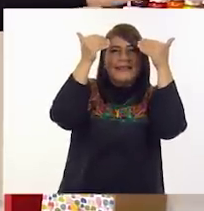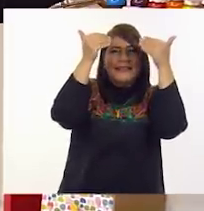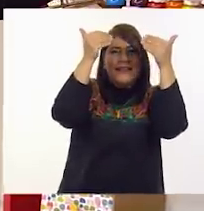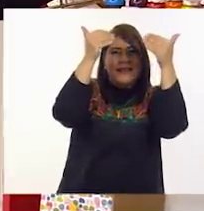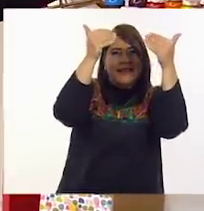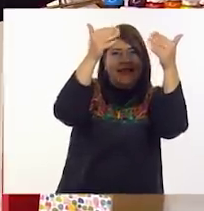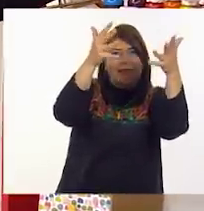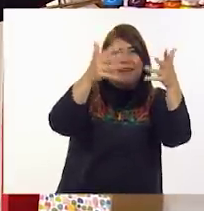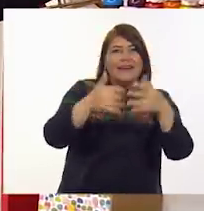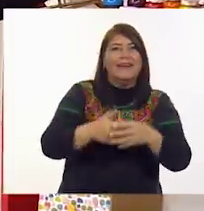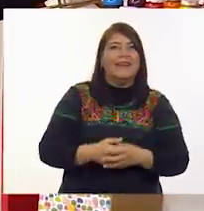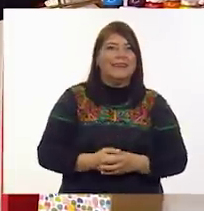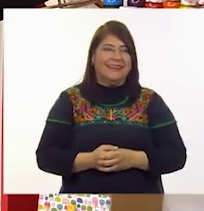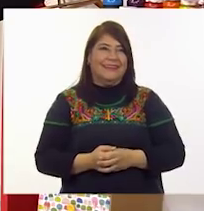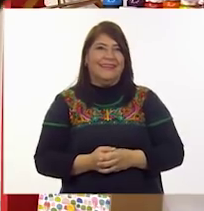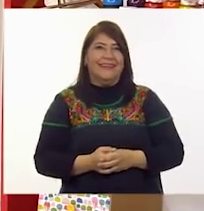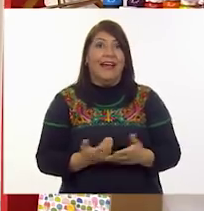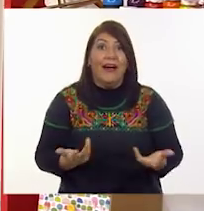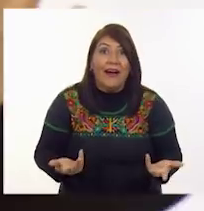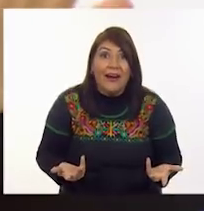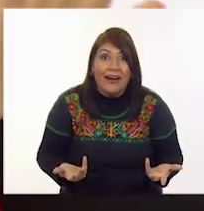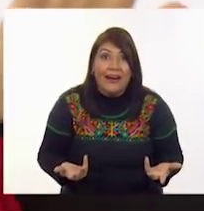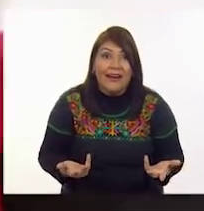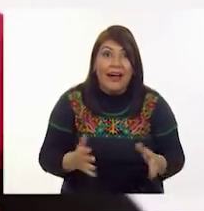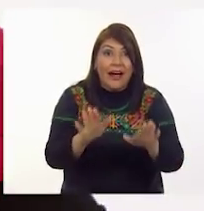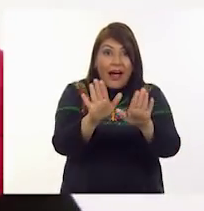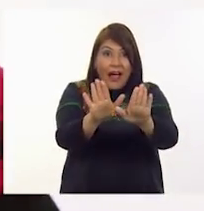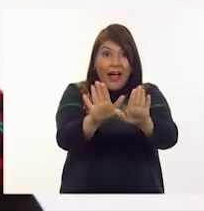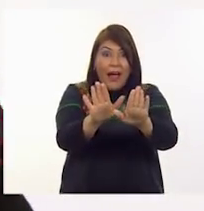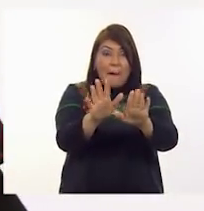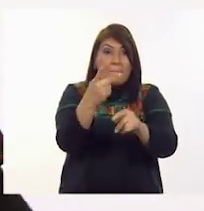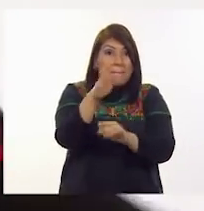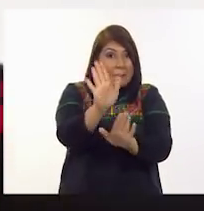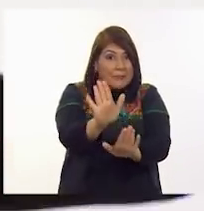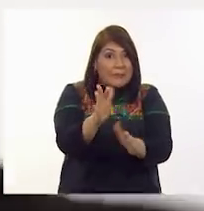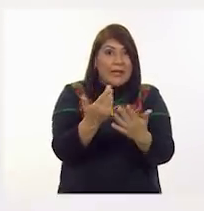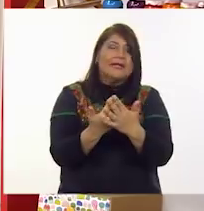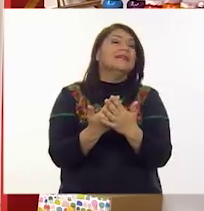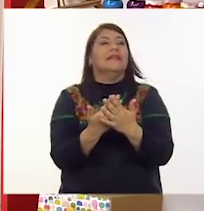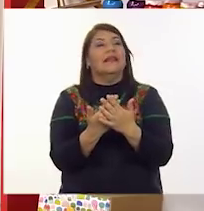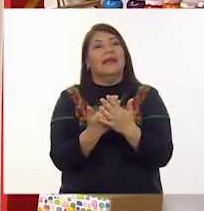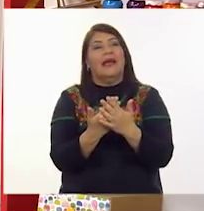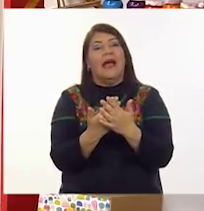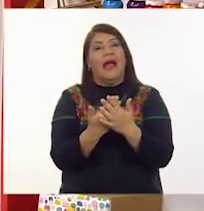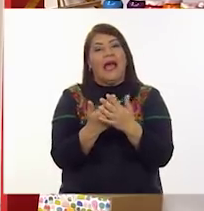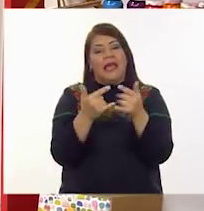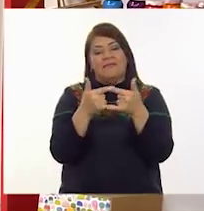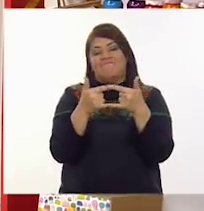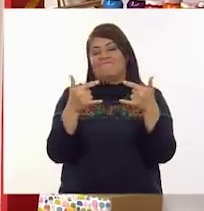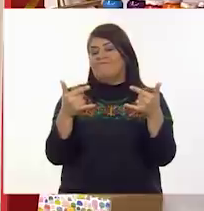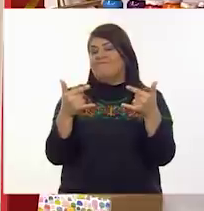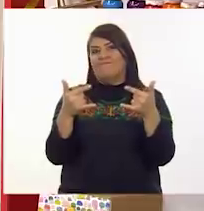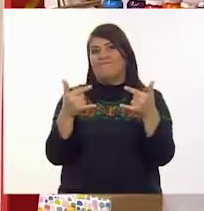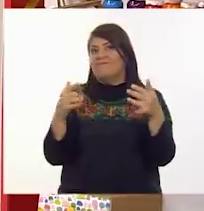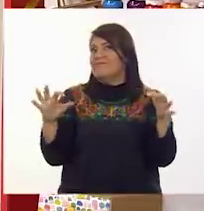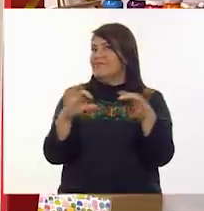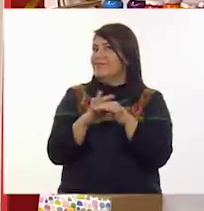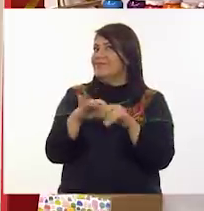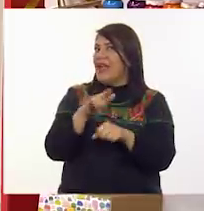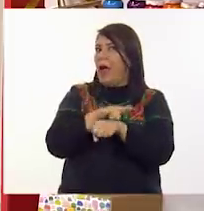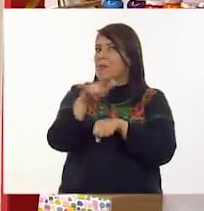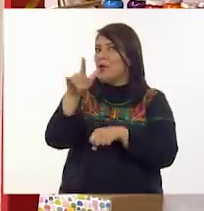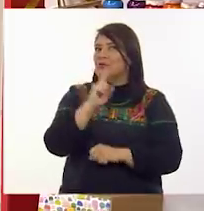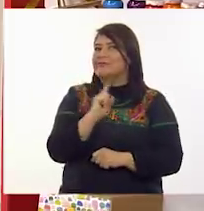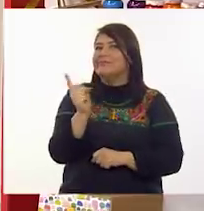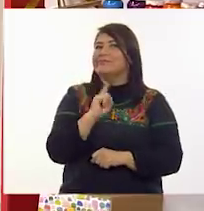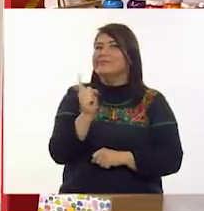quería llegar. Oigan, pero no, pues si esta historia no es de un avión. Aunque